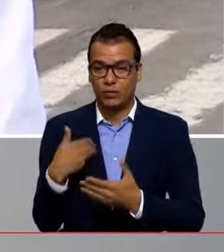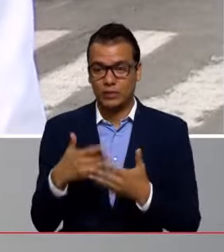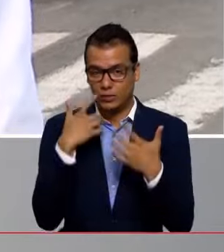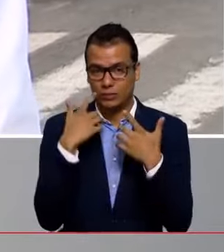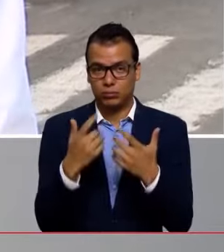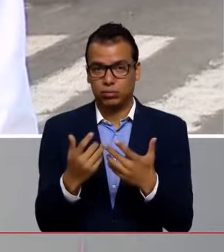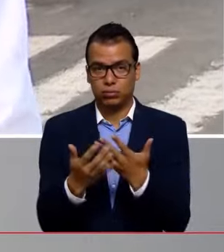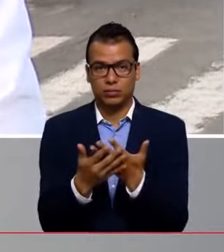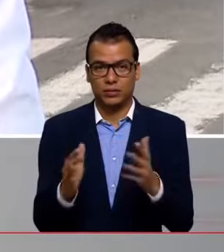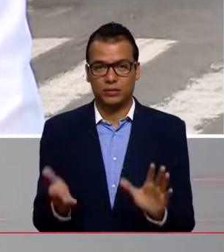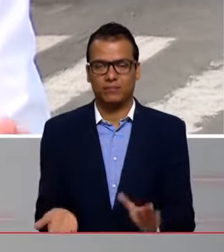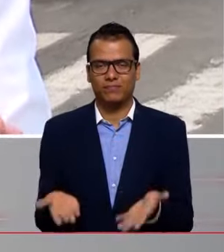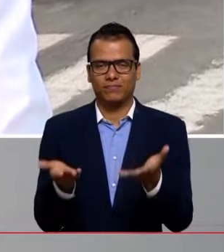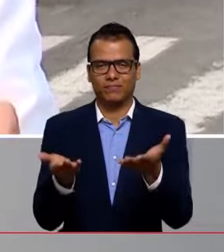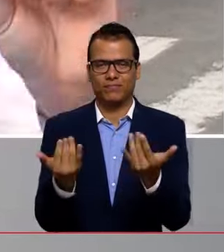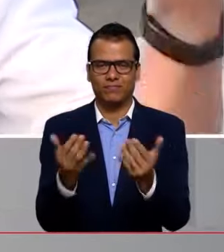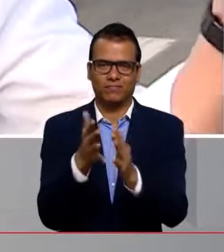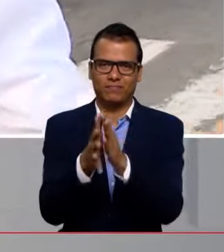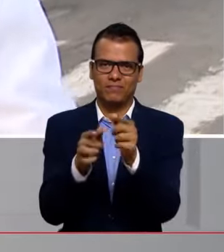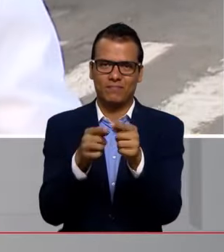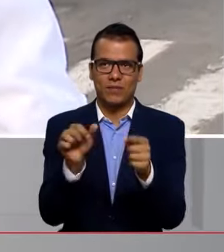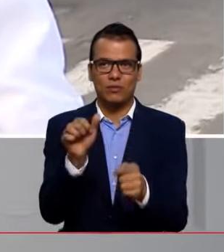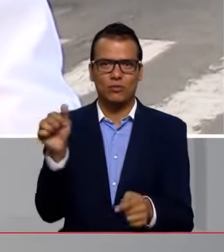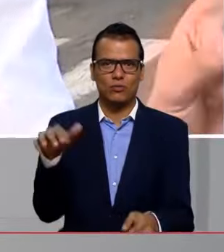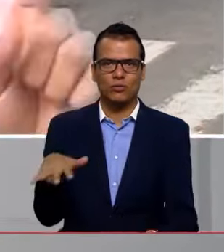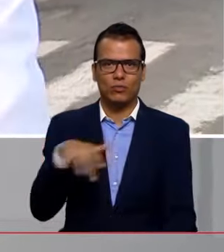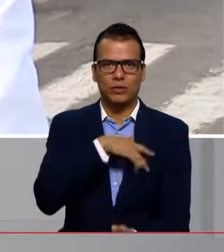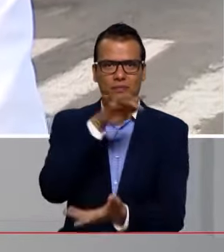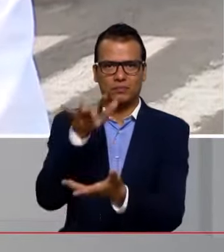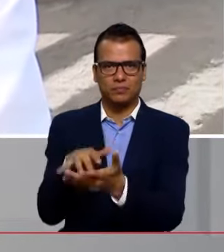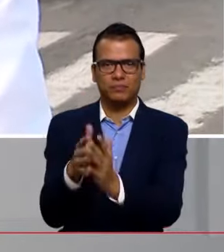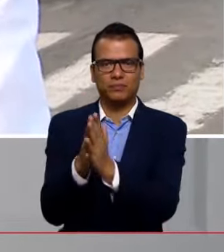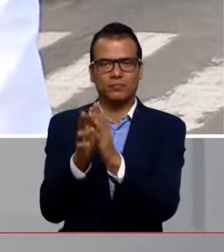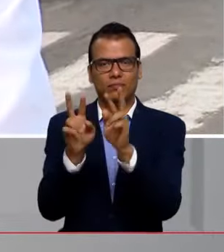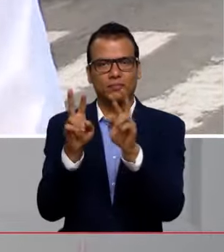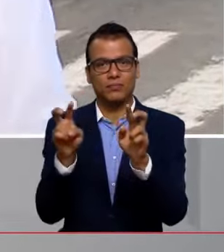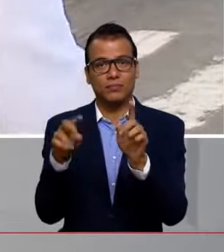cultural. Me despido desde aquí. Nos vemos en minutos desde otro punto de la ciudad con Huella Sostenible.